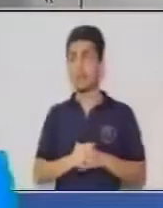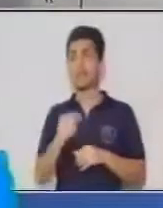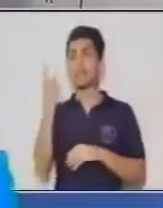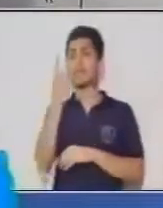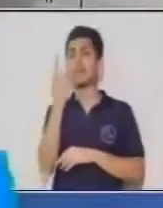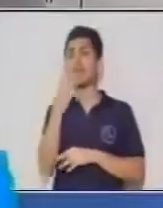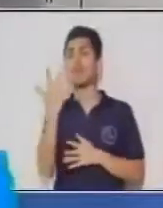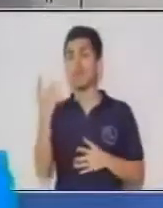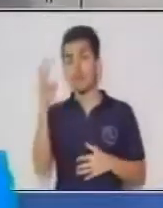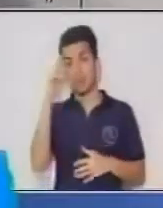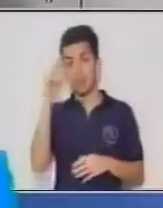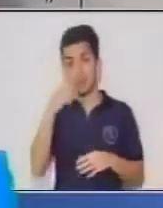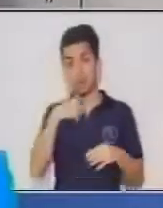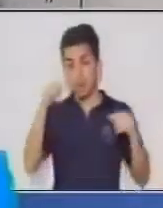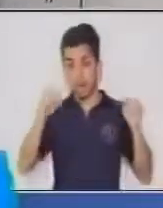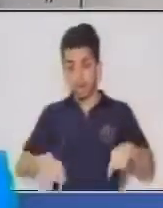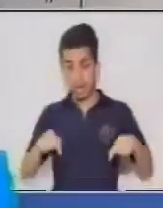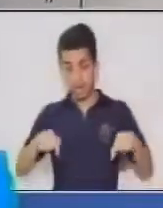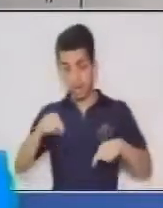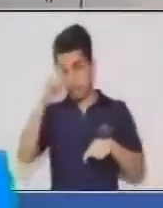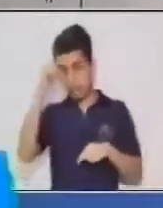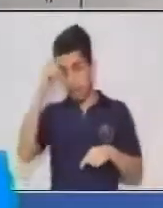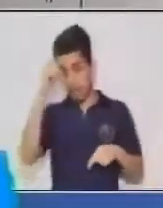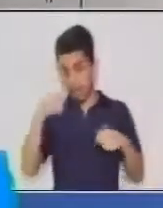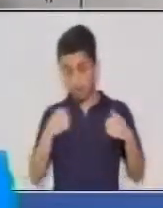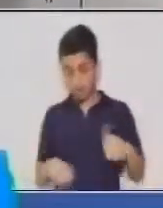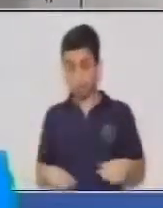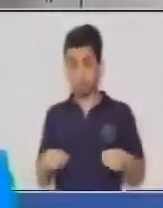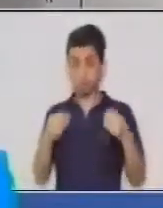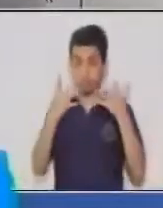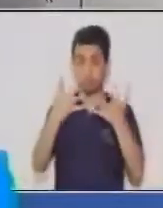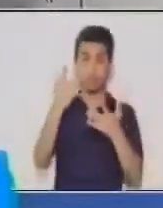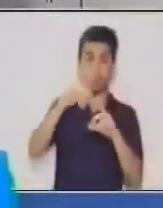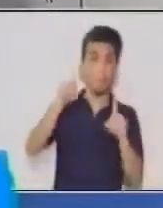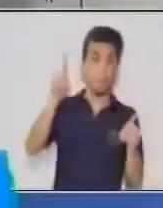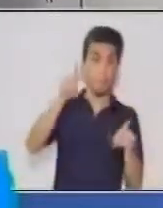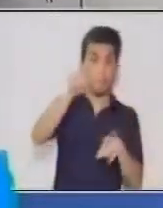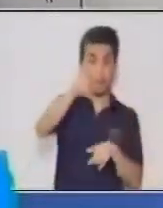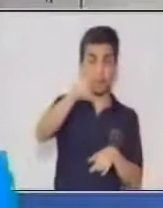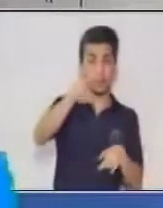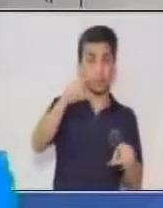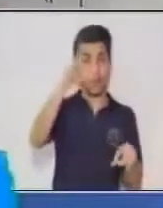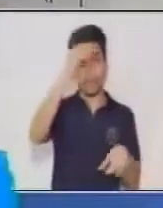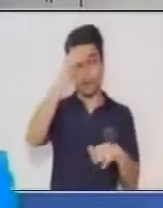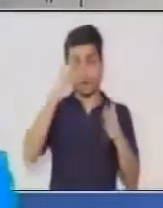importante, recuerden, nosotros estamos trabajando desde aquí para que ustedes